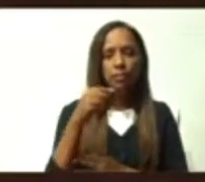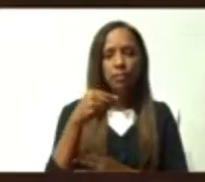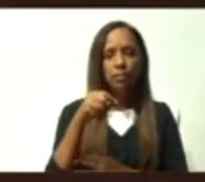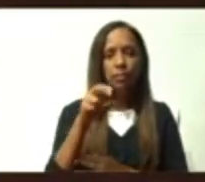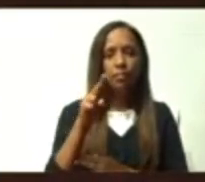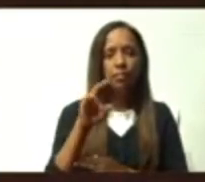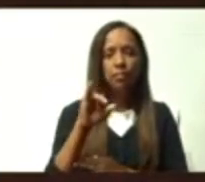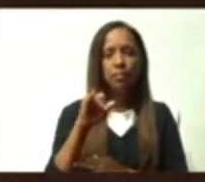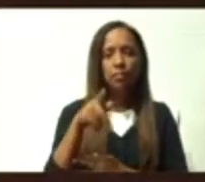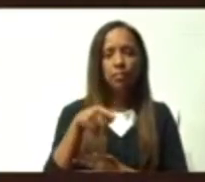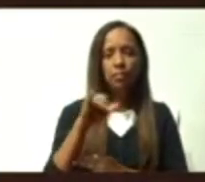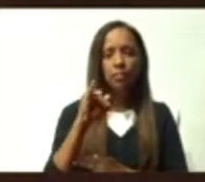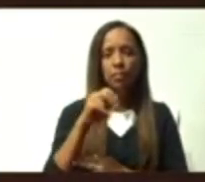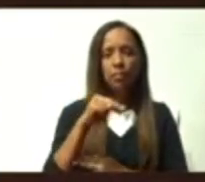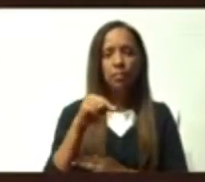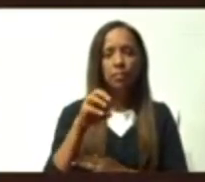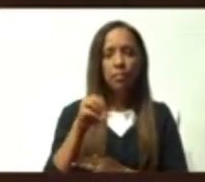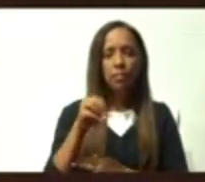concertador.